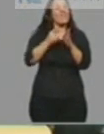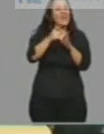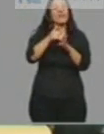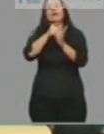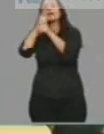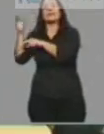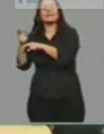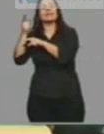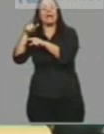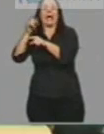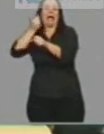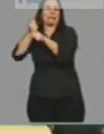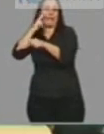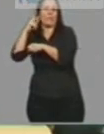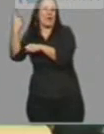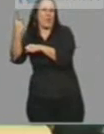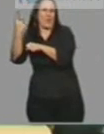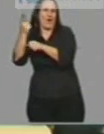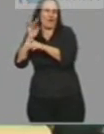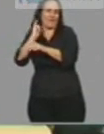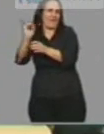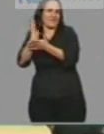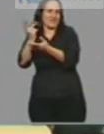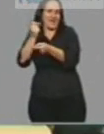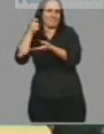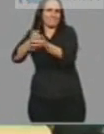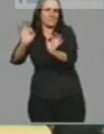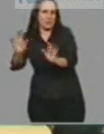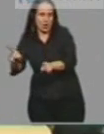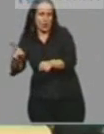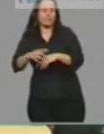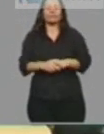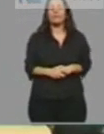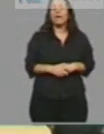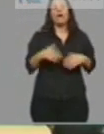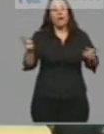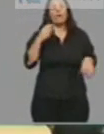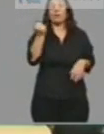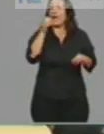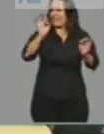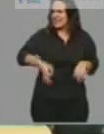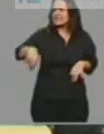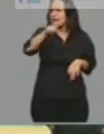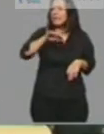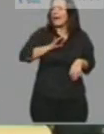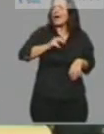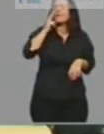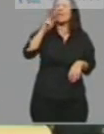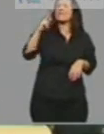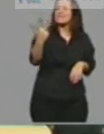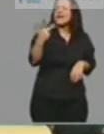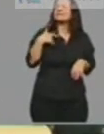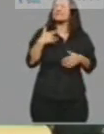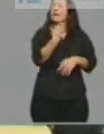de declararse el default. Bueno es también saber que cuando en el año 2003 el presidente